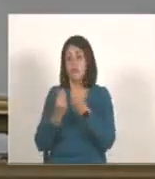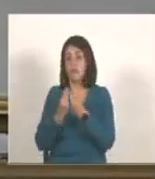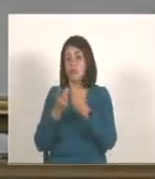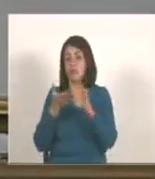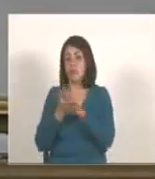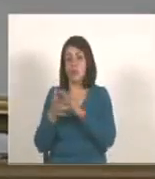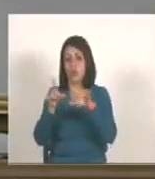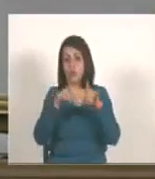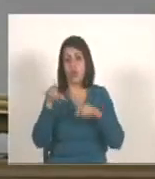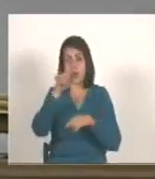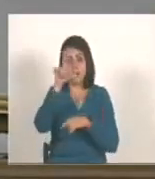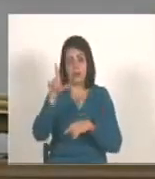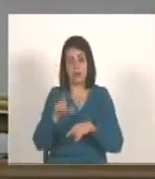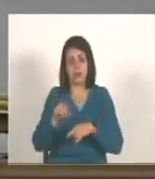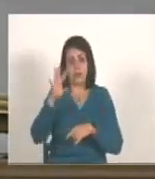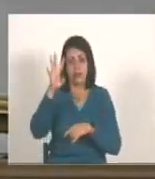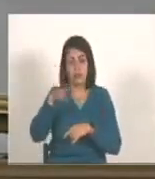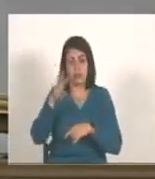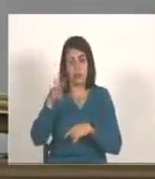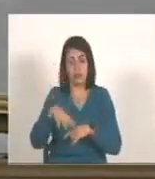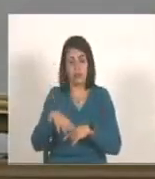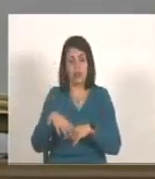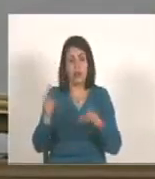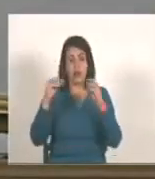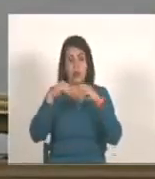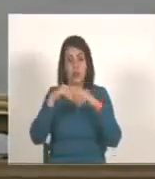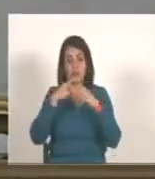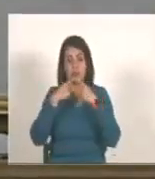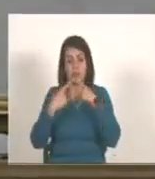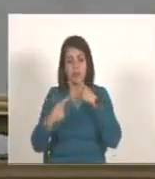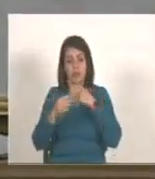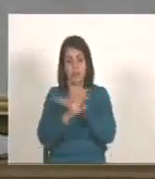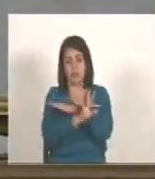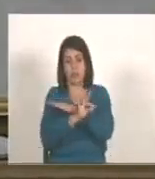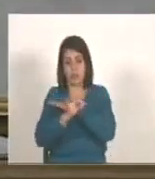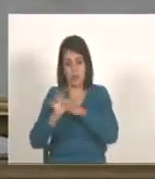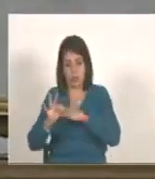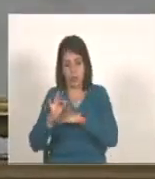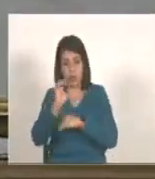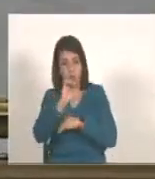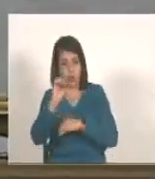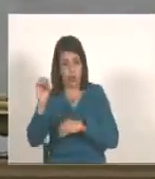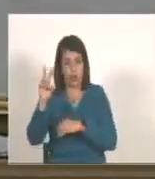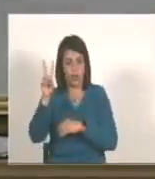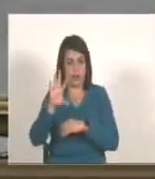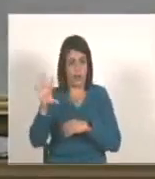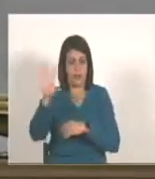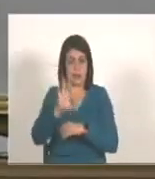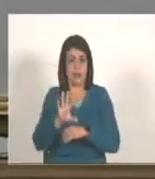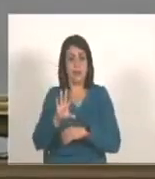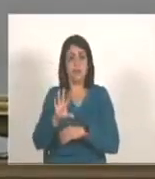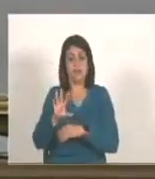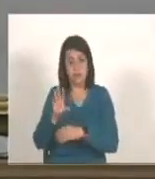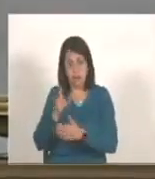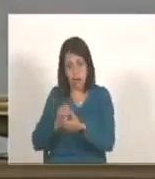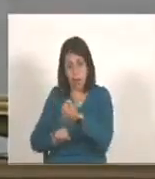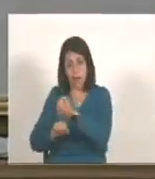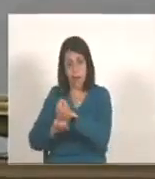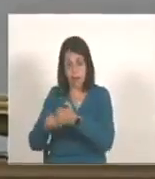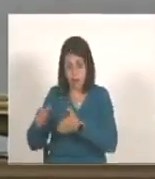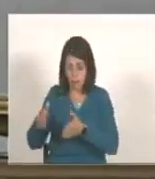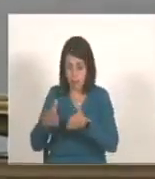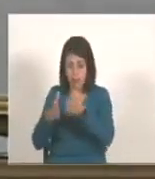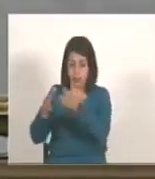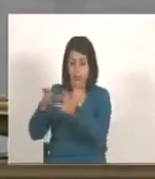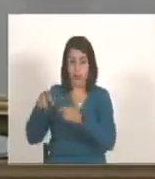el territorio de la Guayana Esequiba, conforme a los cuales la frontera oriental de Venezuela es la medianera del río